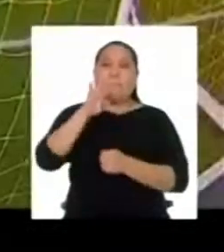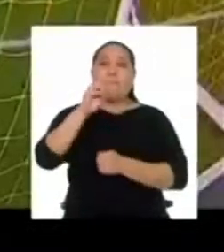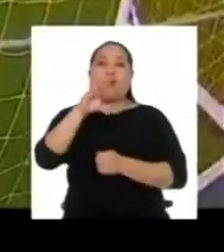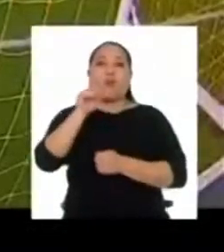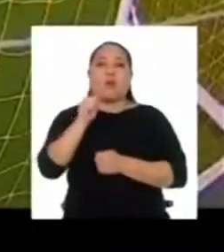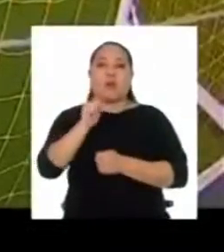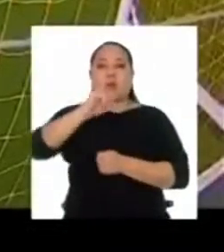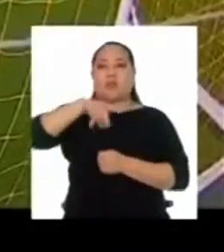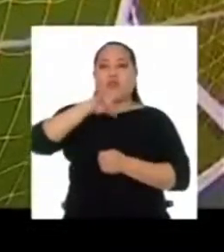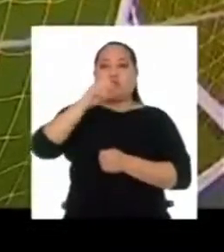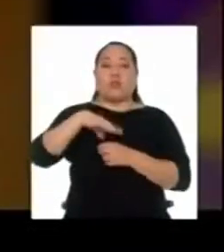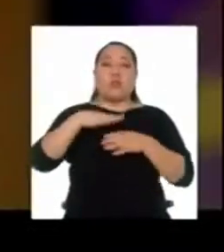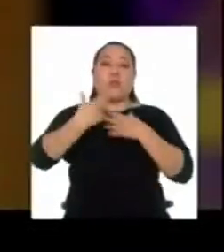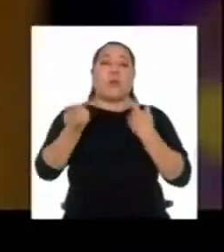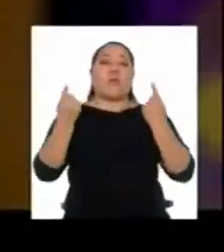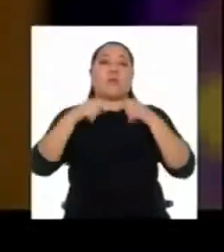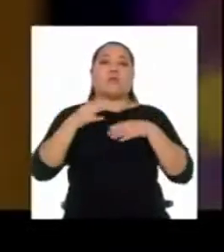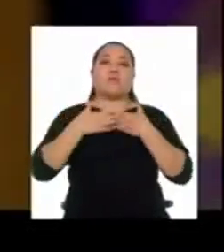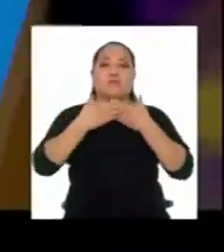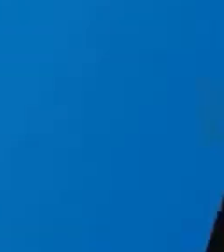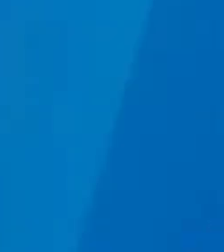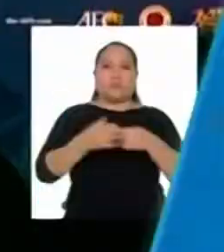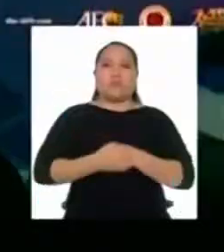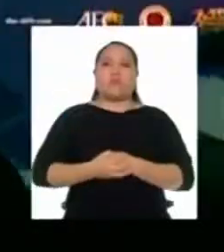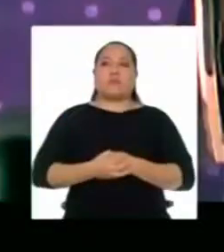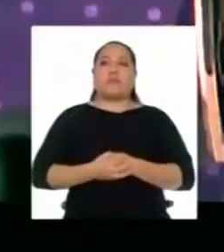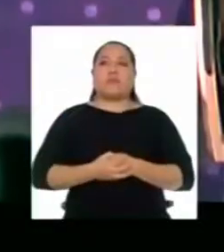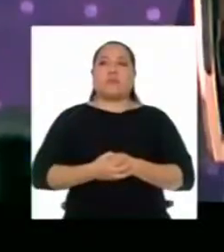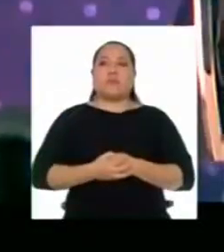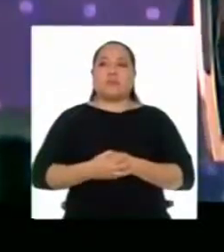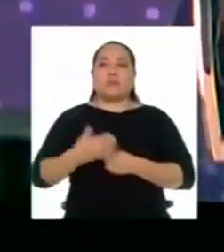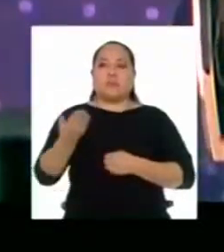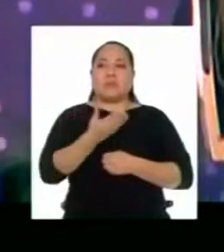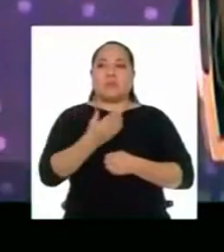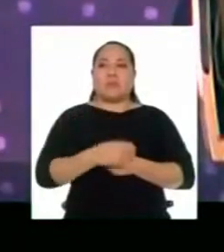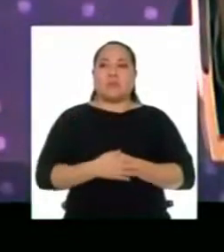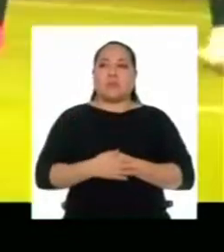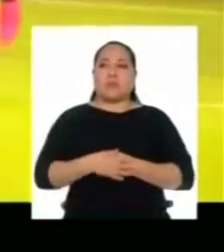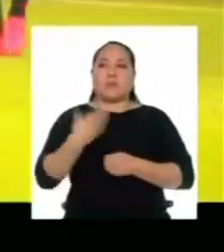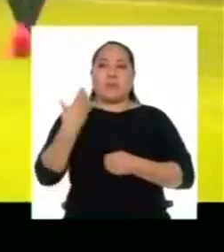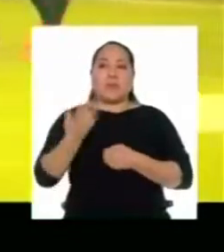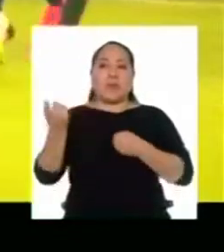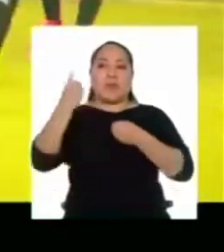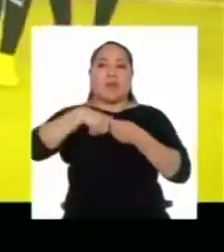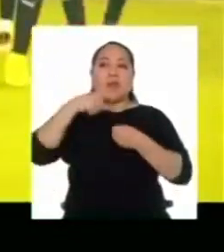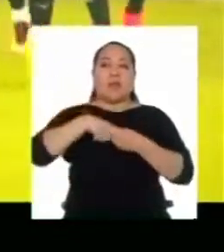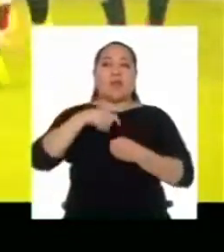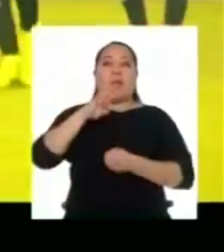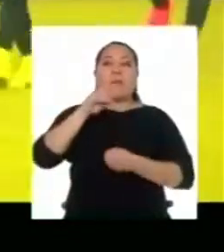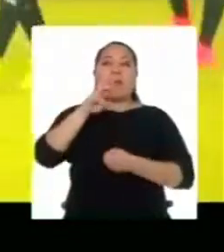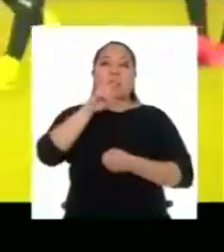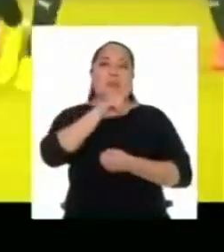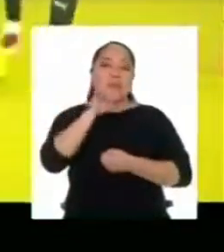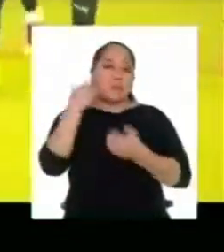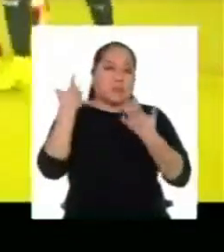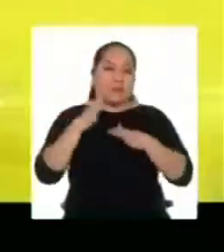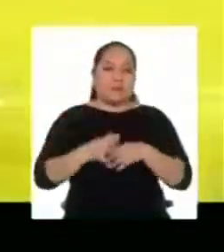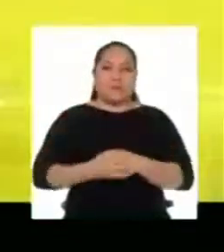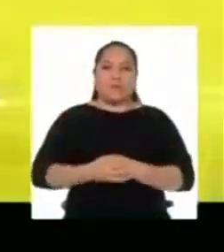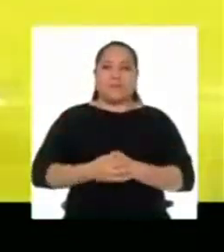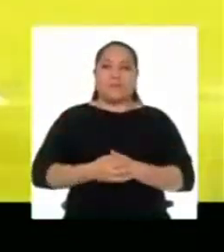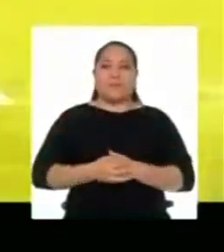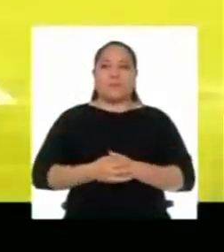¿ah? Tras la pausa, ampliamos. Y Xavi ya es del Barça, venga.